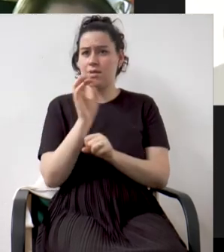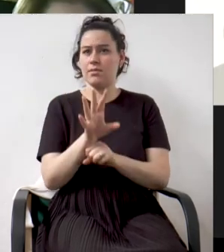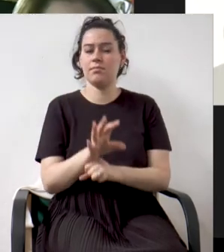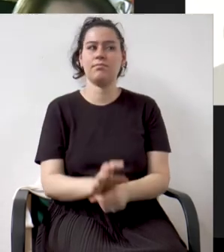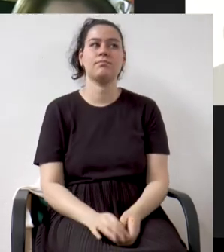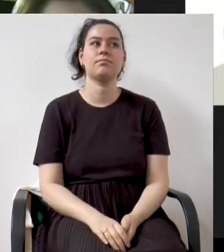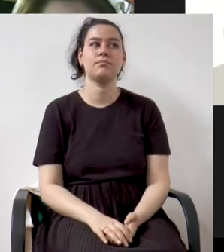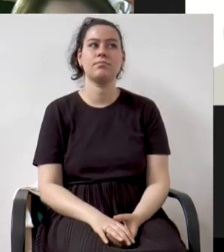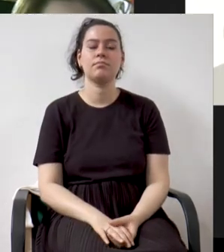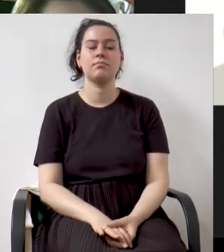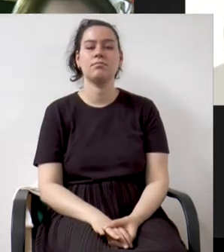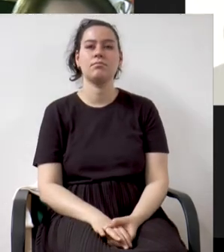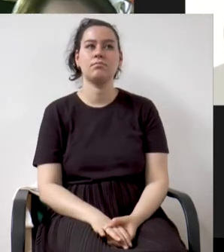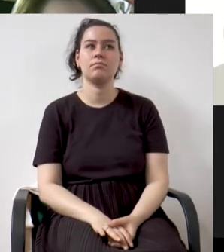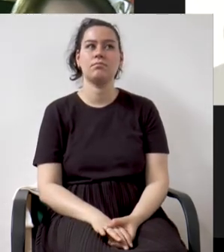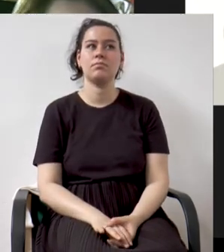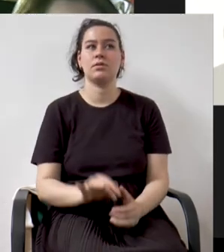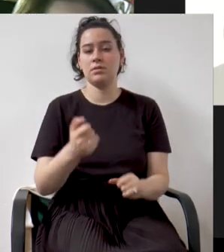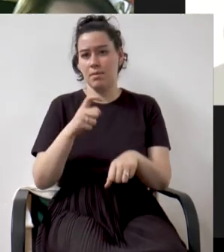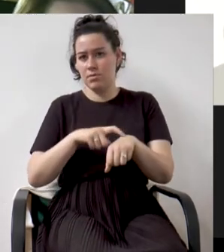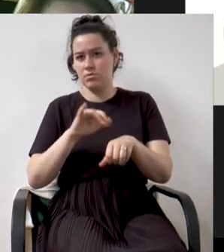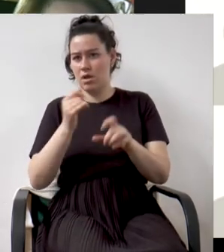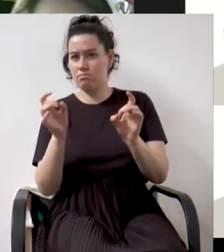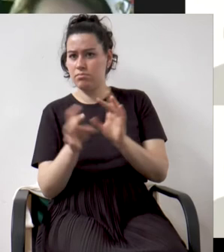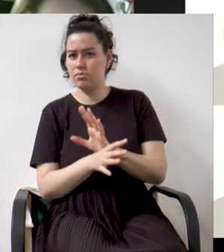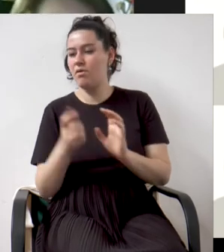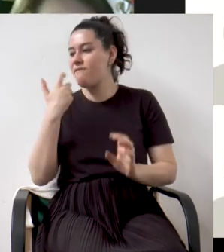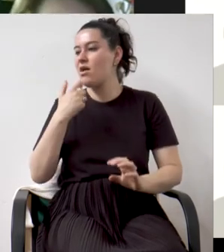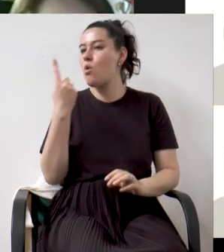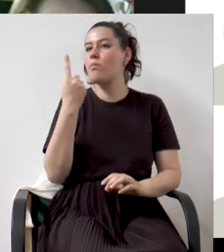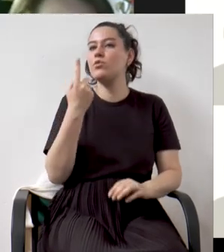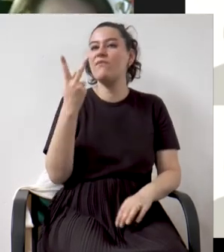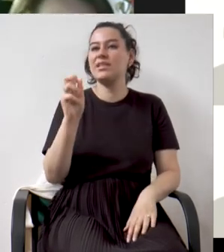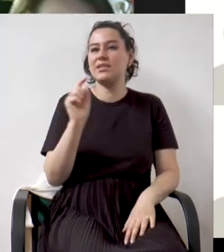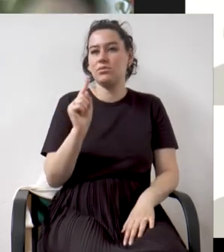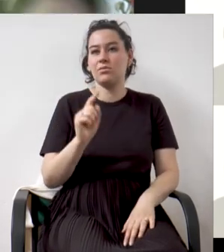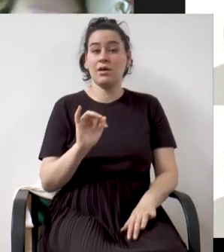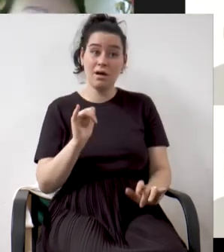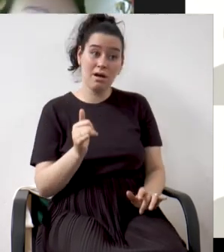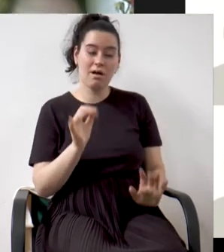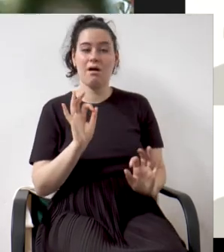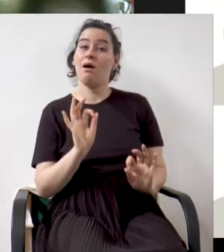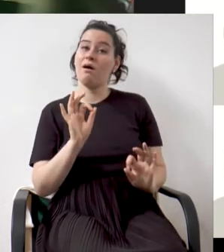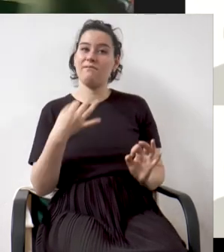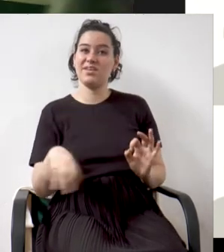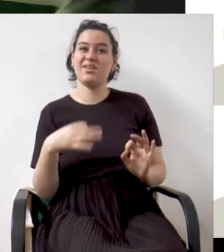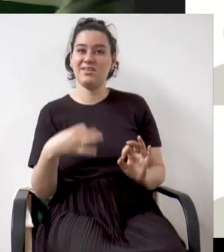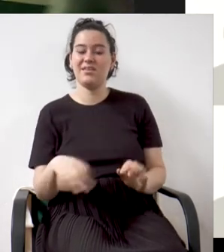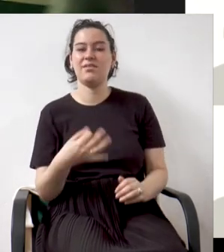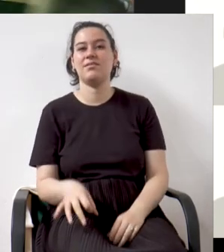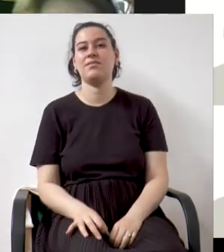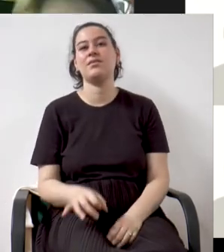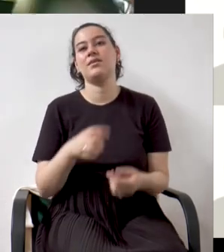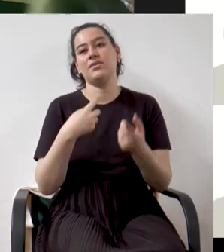Ismael, sos vos el que estás con los minutos, ya me pasé. No, te queda 1 minuto y 20 segundos. Sí, tú también, sí. Bueno, fantástico.